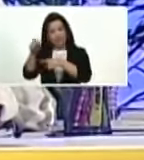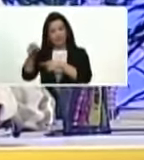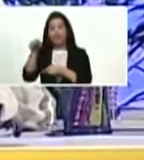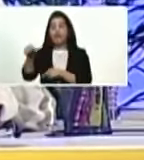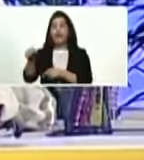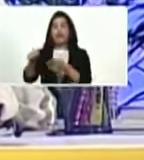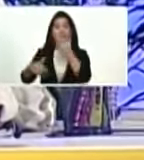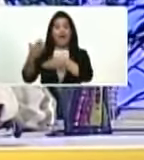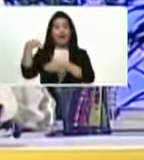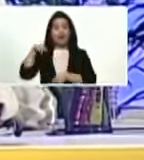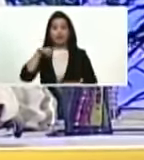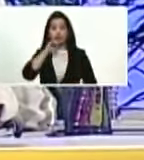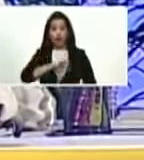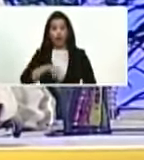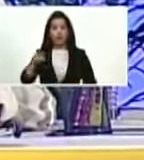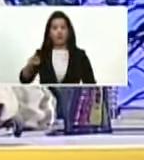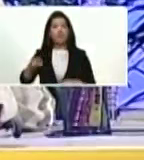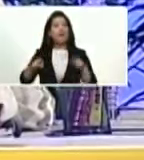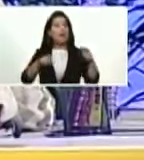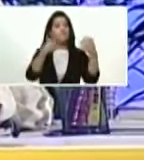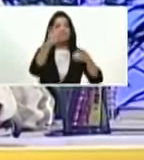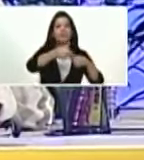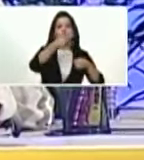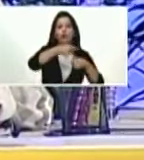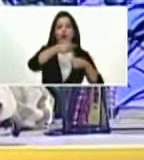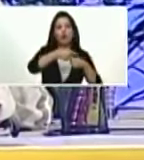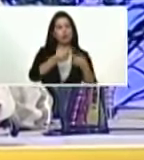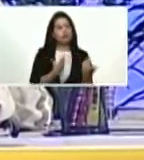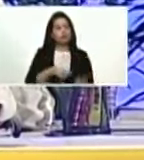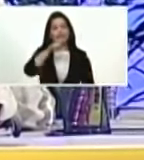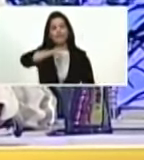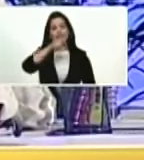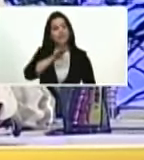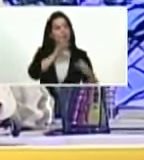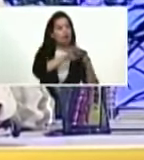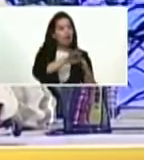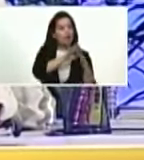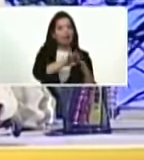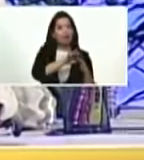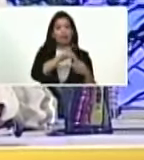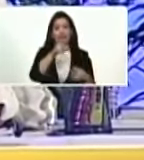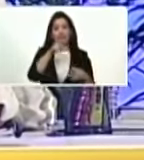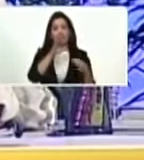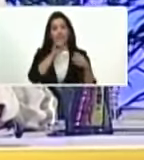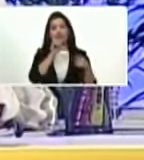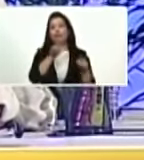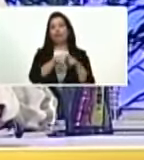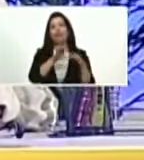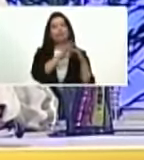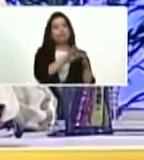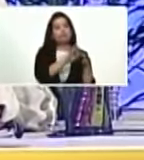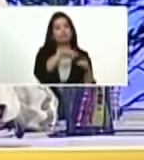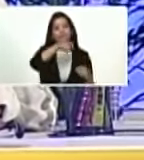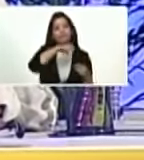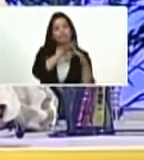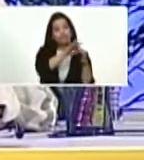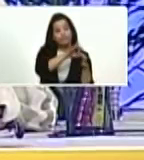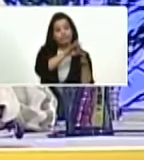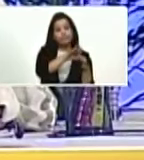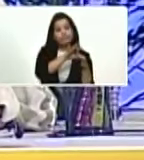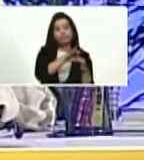Venezuela, de la dependencia gringa que había